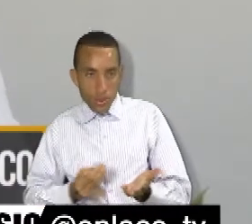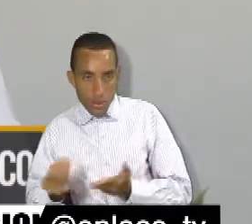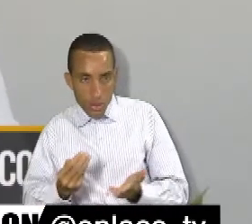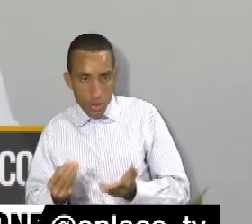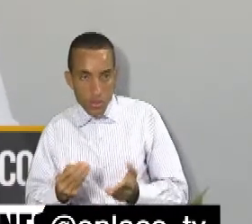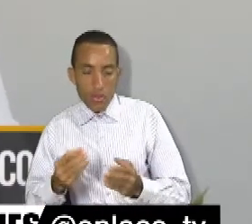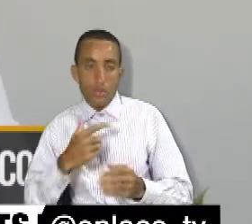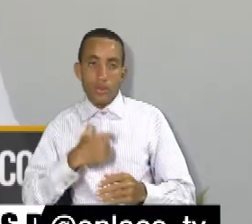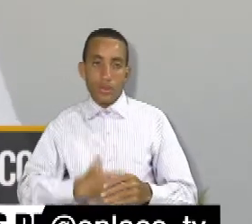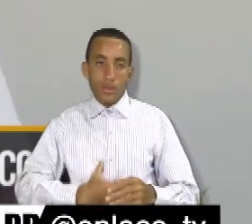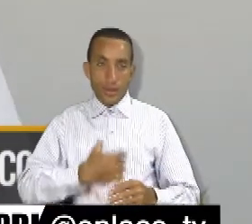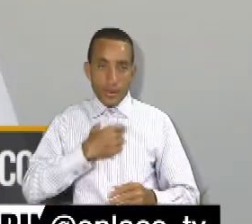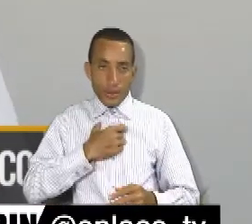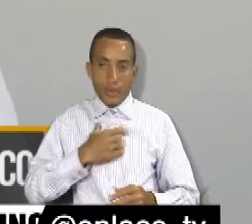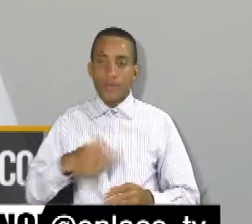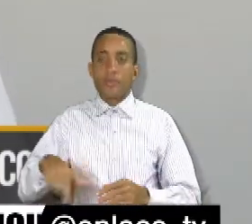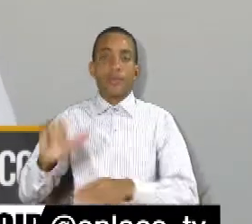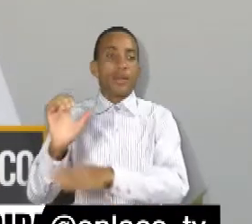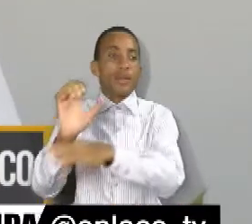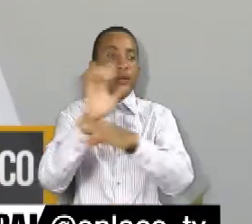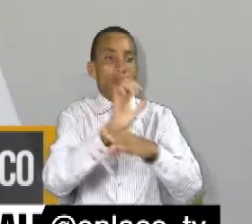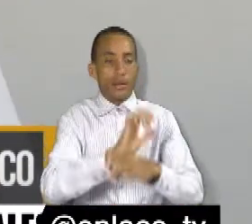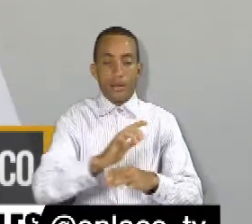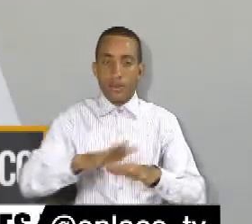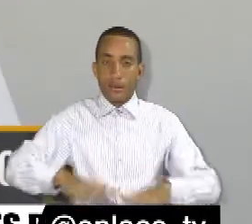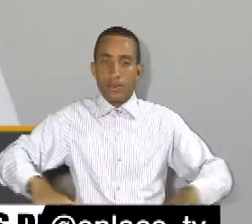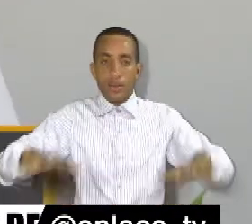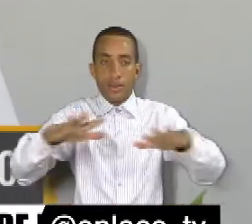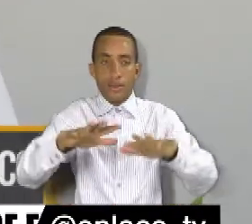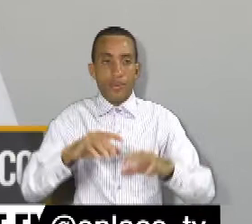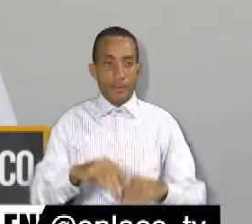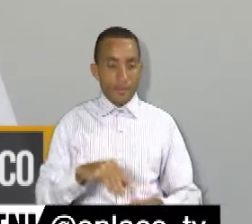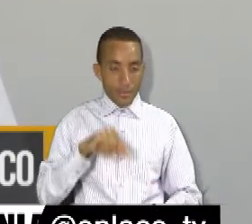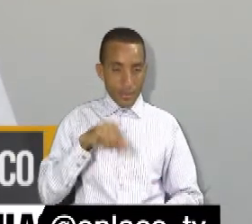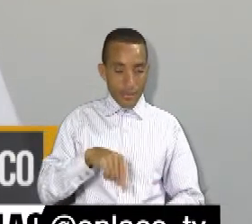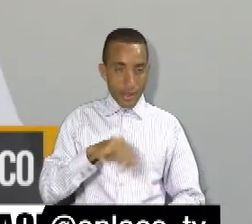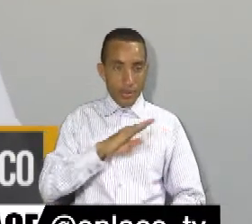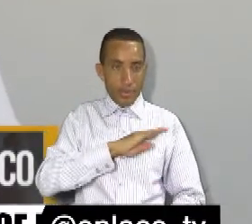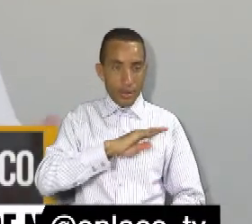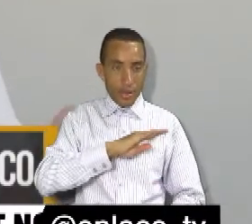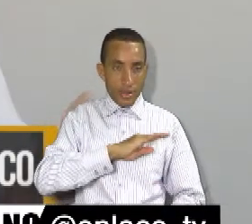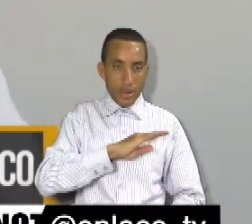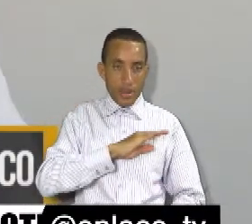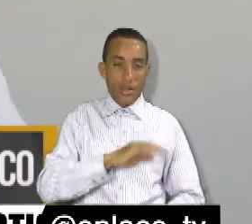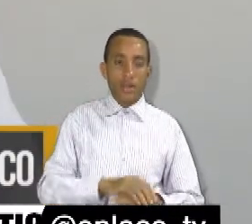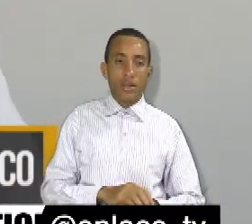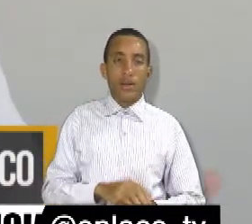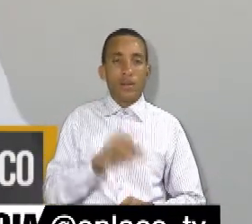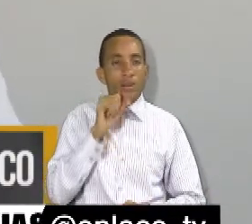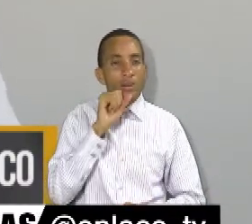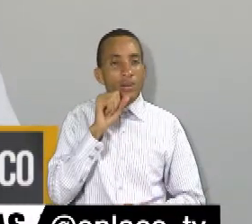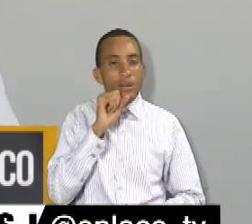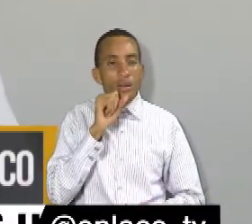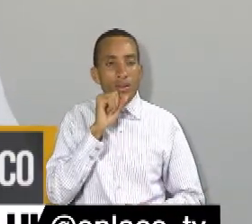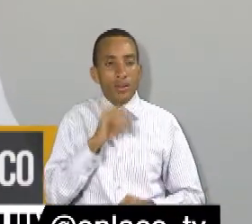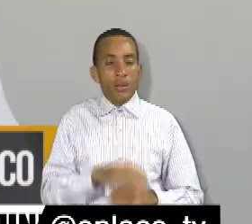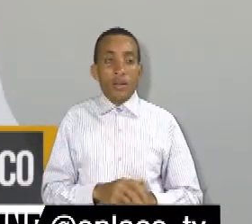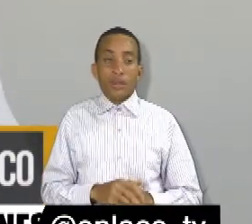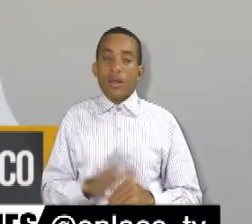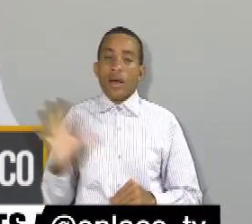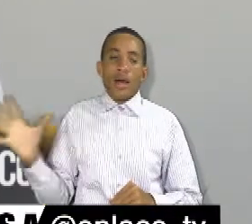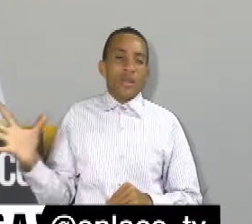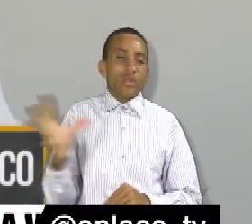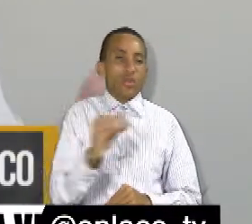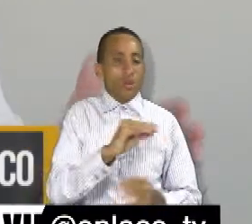los entes territoriales. En este caso, el municipio de Barranca Bermeja está presentándole a toda la comunidad de